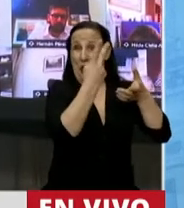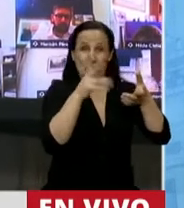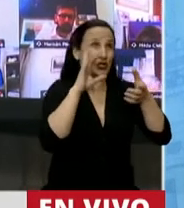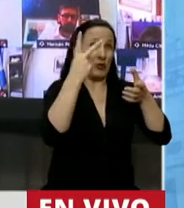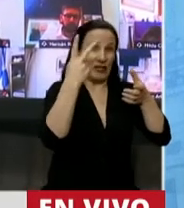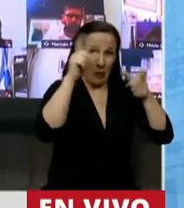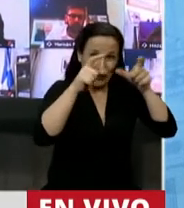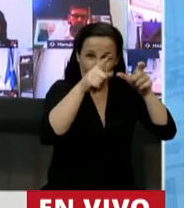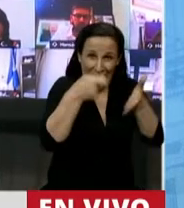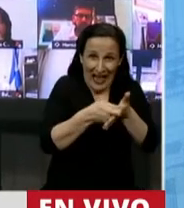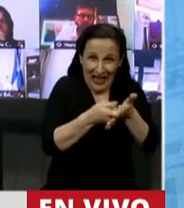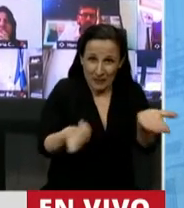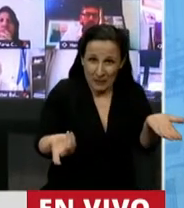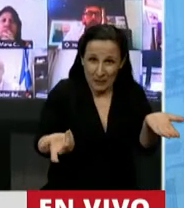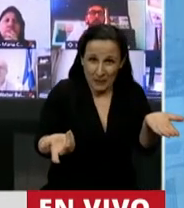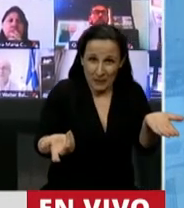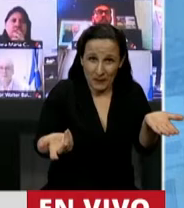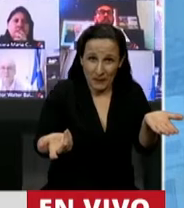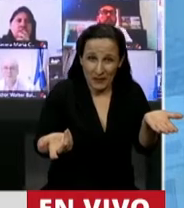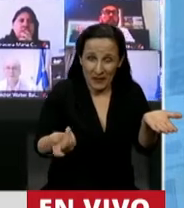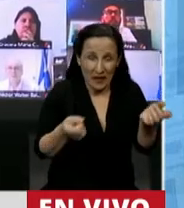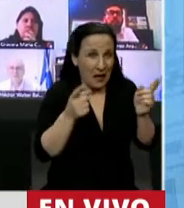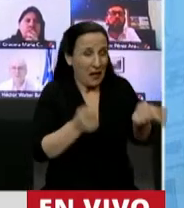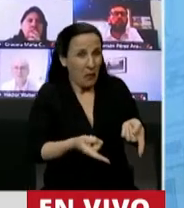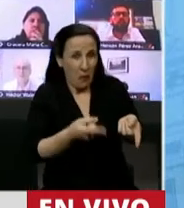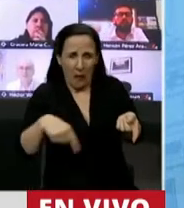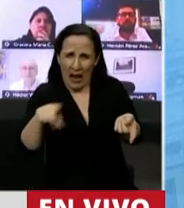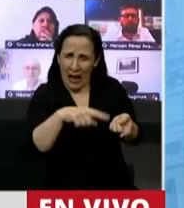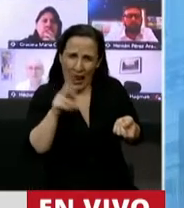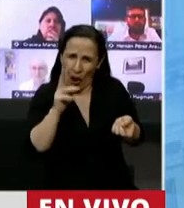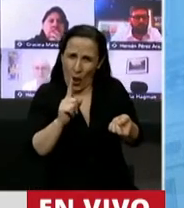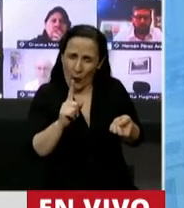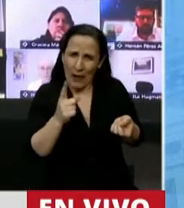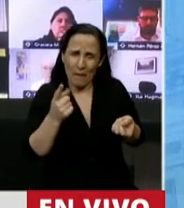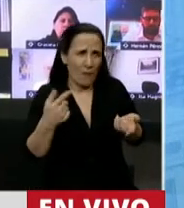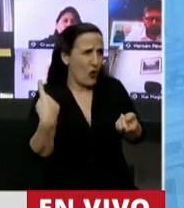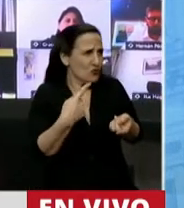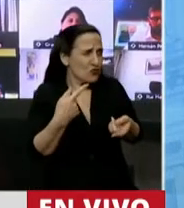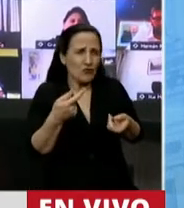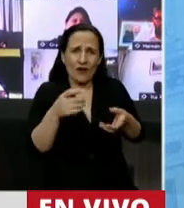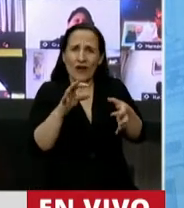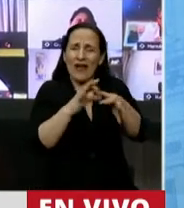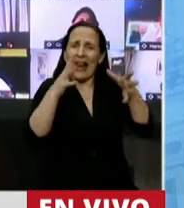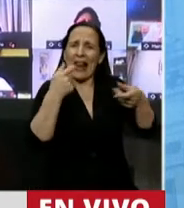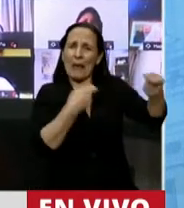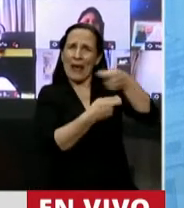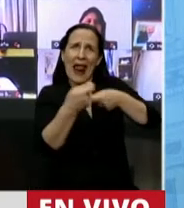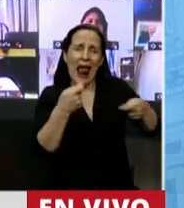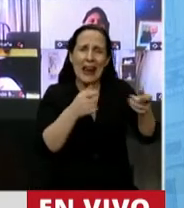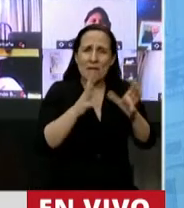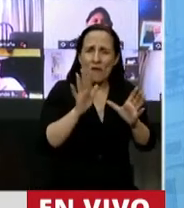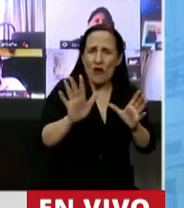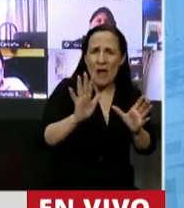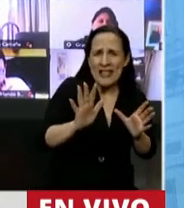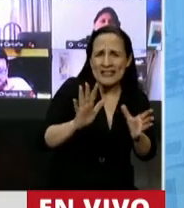no tardamos en comprobar cómo el neoliberalismo modeló la cabeza de muchas personas, inoculando